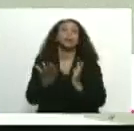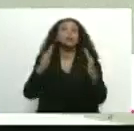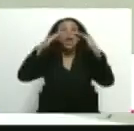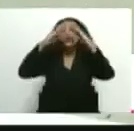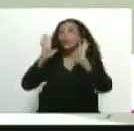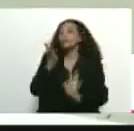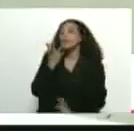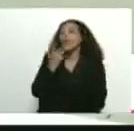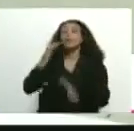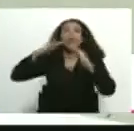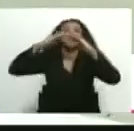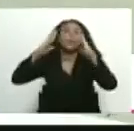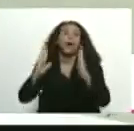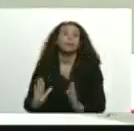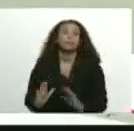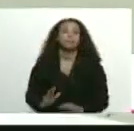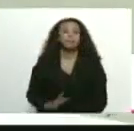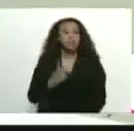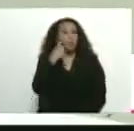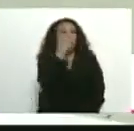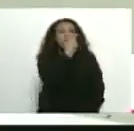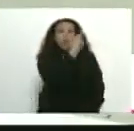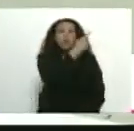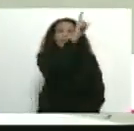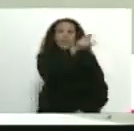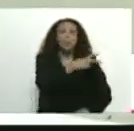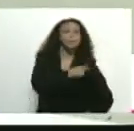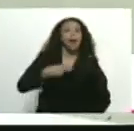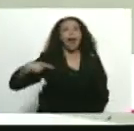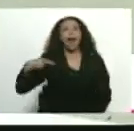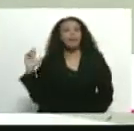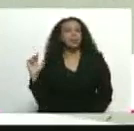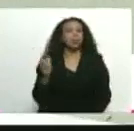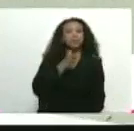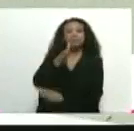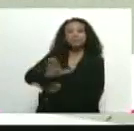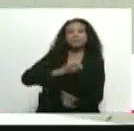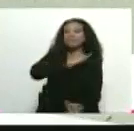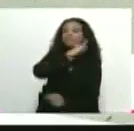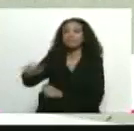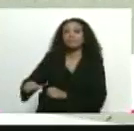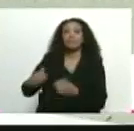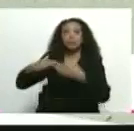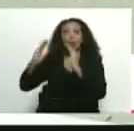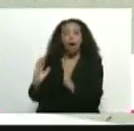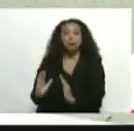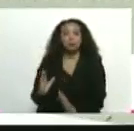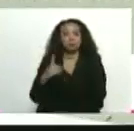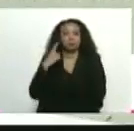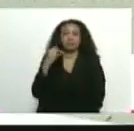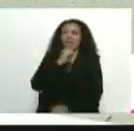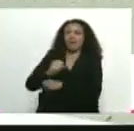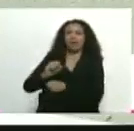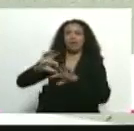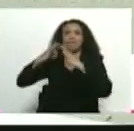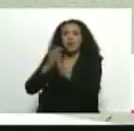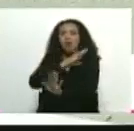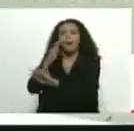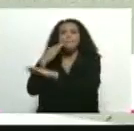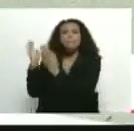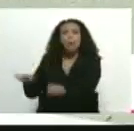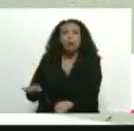casa, por ejemplo, y vas a buscar unos malandros para que atraquen tu casa y agredan a tu familia.